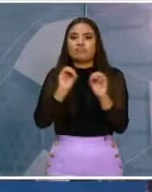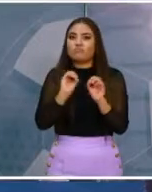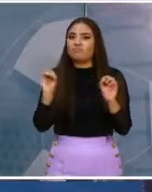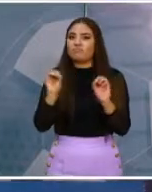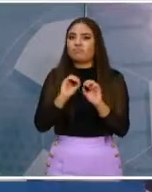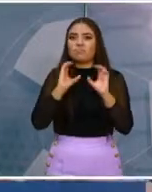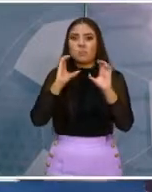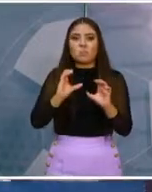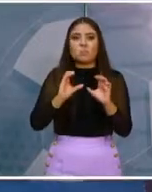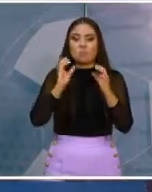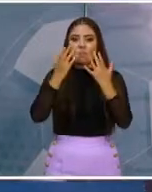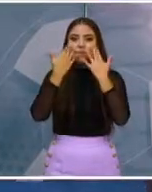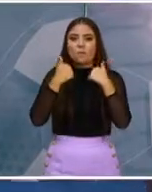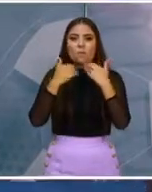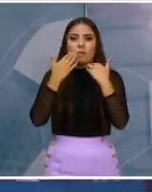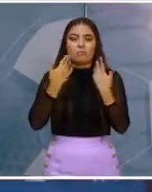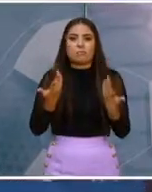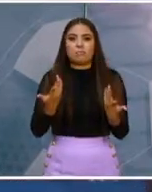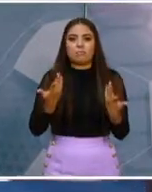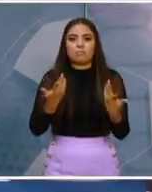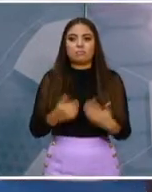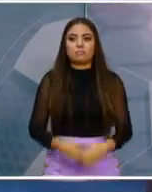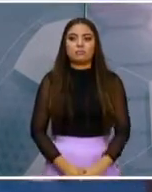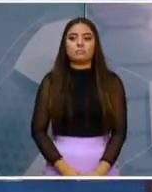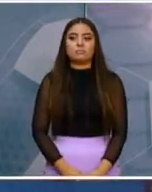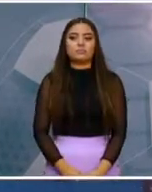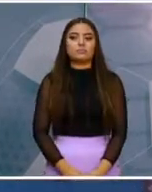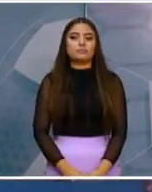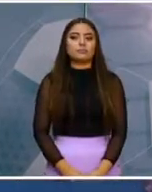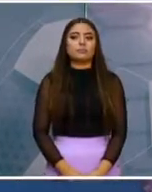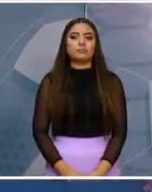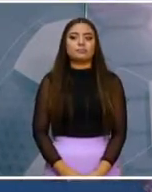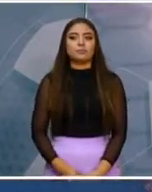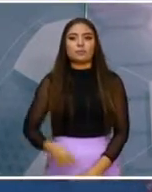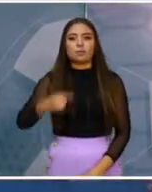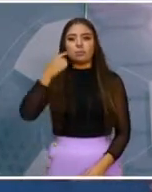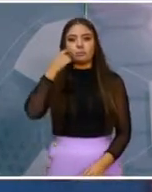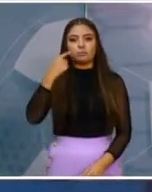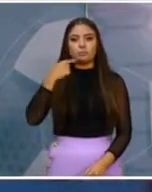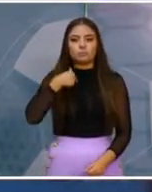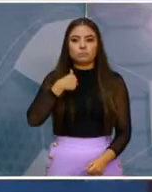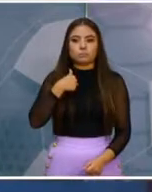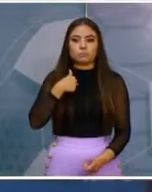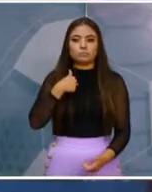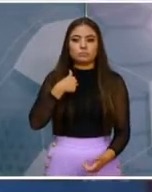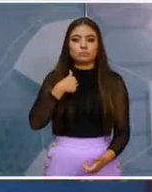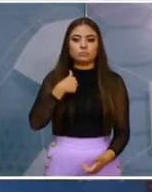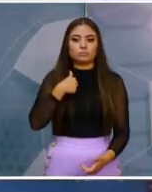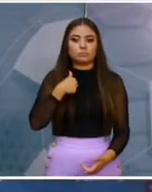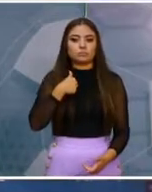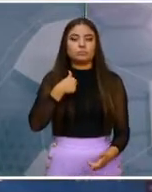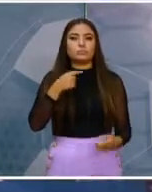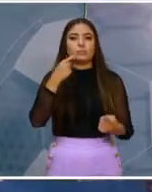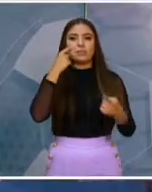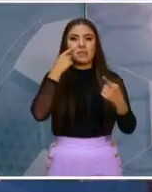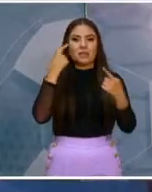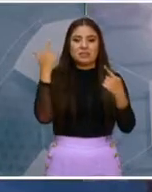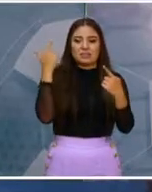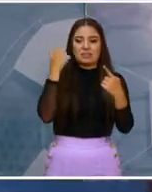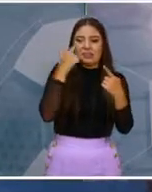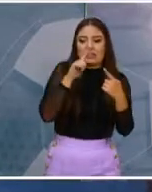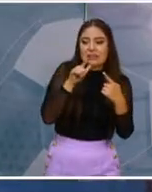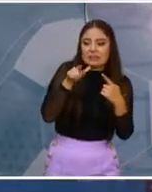condiciones que actualmente tienen ustedes? Pues estamos en condiciones insalubres, en condiciones de inseguridad,